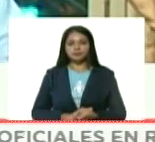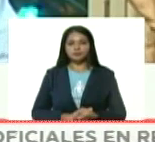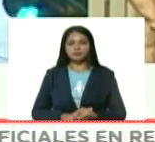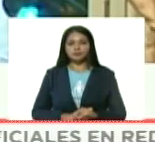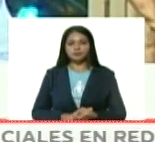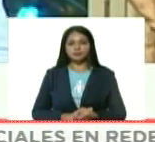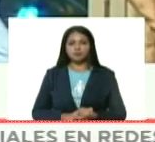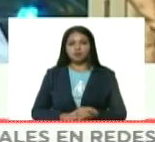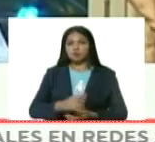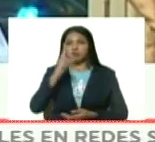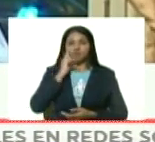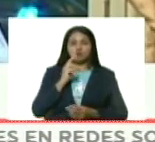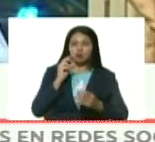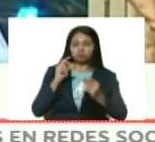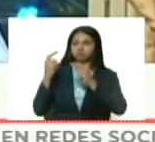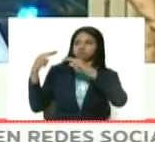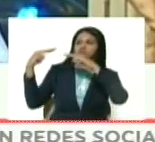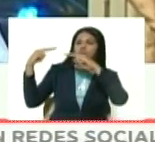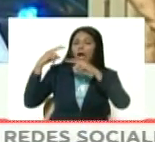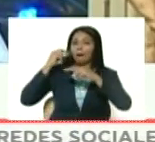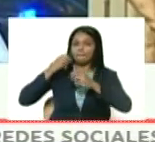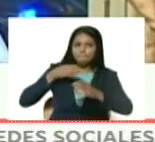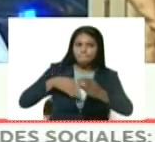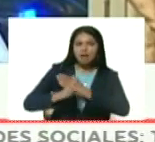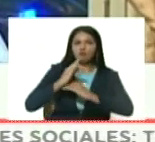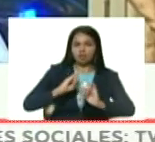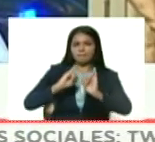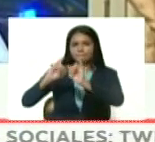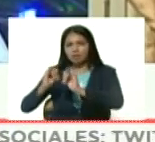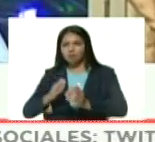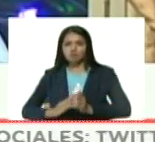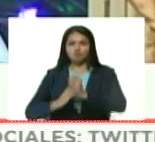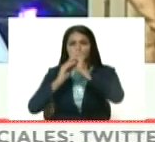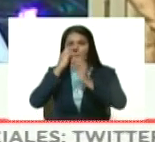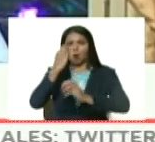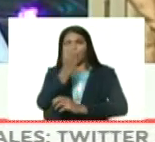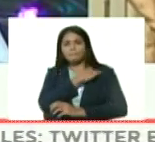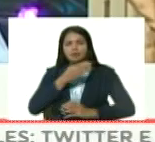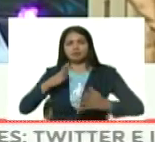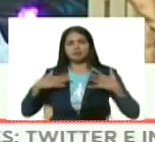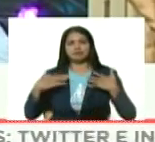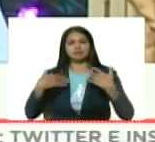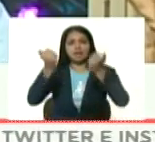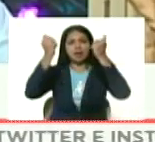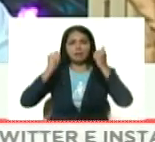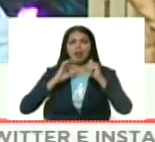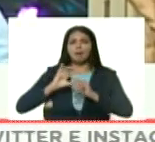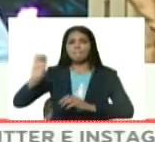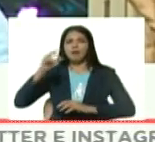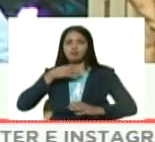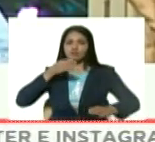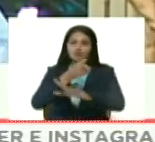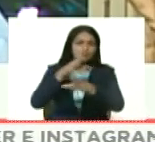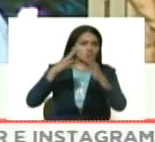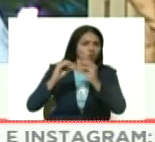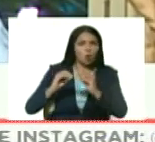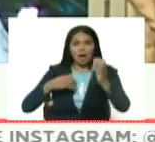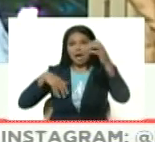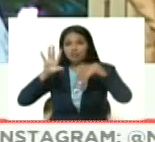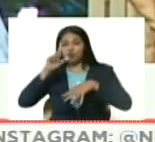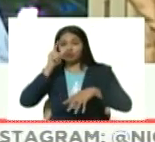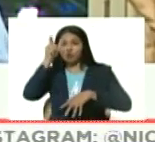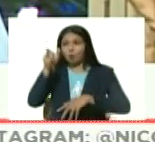Y Bolívar reaccionó y dijo, vaya entonces usted, coronel Rondón, y salve usted la patria. Y salieron